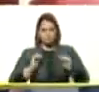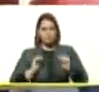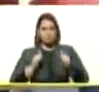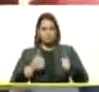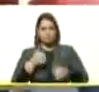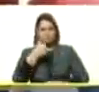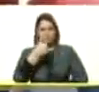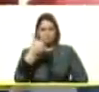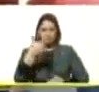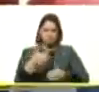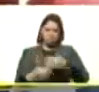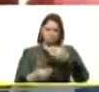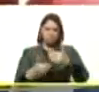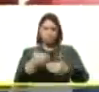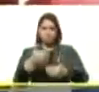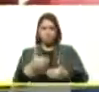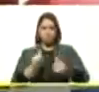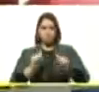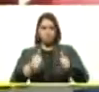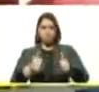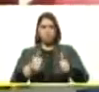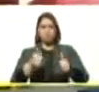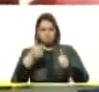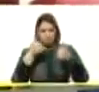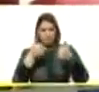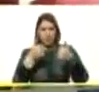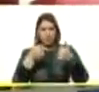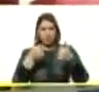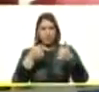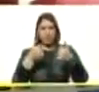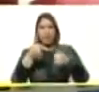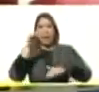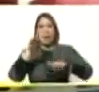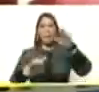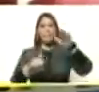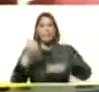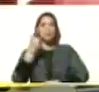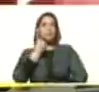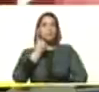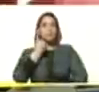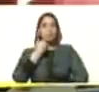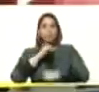bien. A pesar de la pandemia,